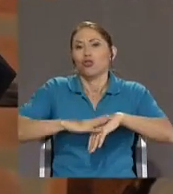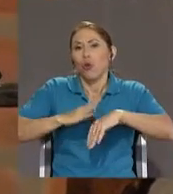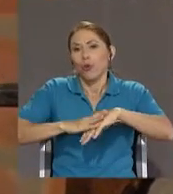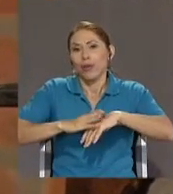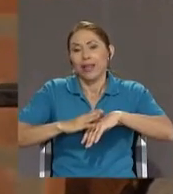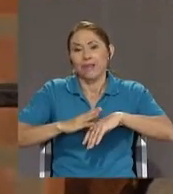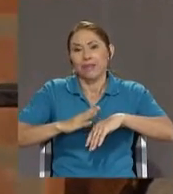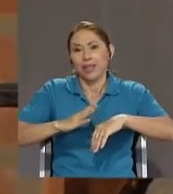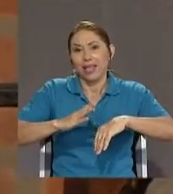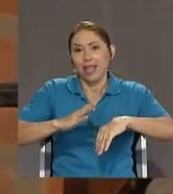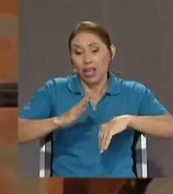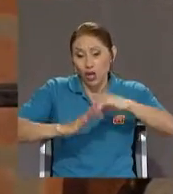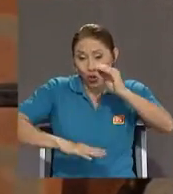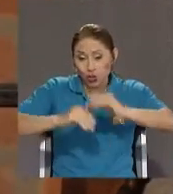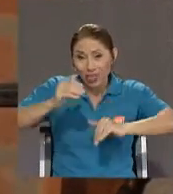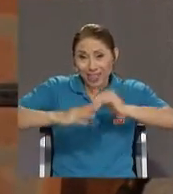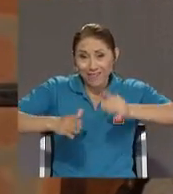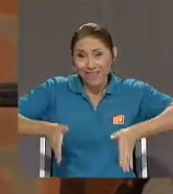lo que fue